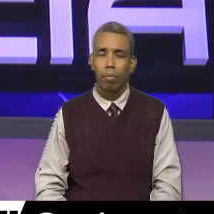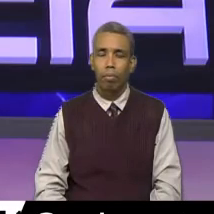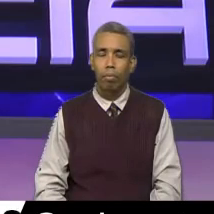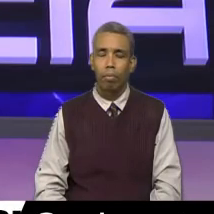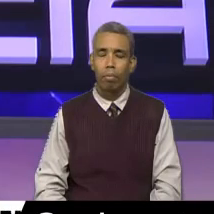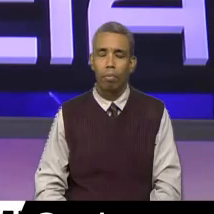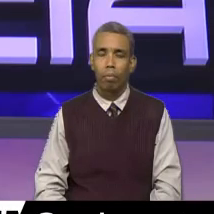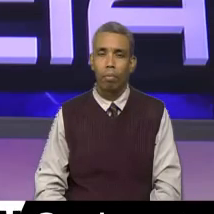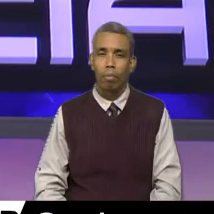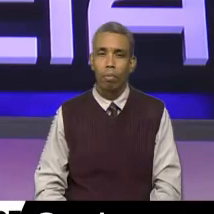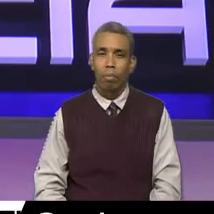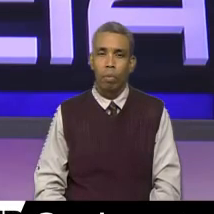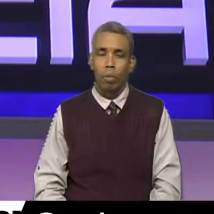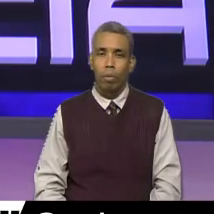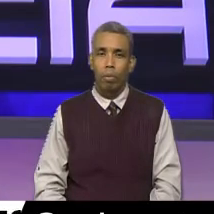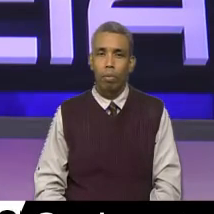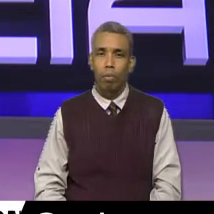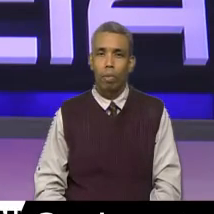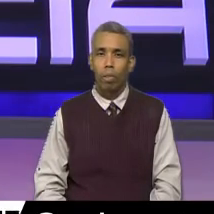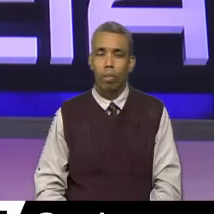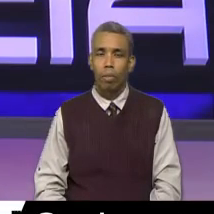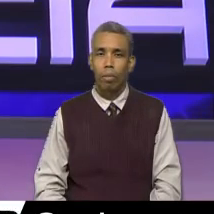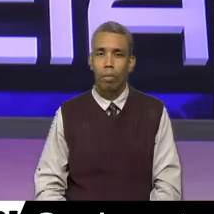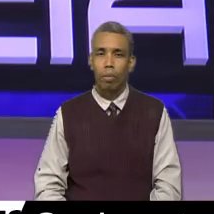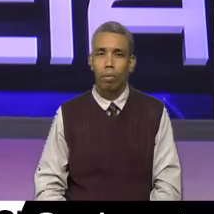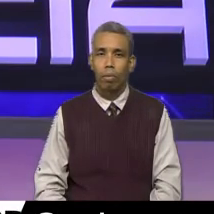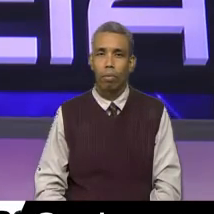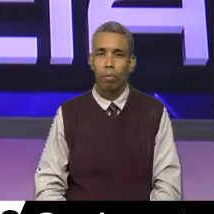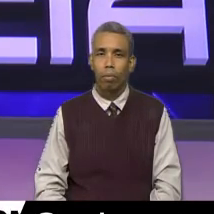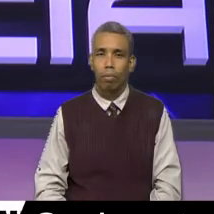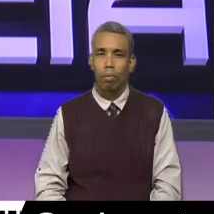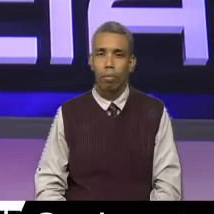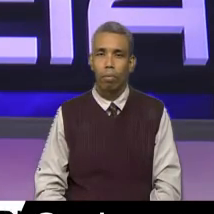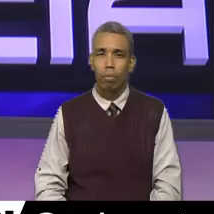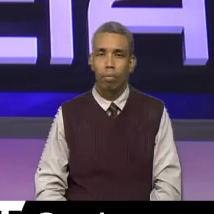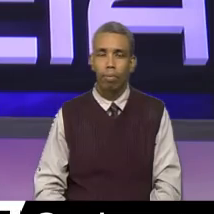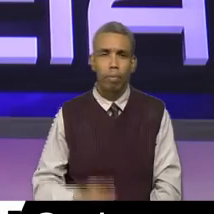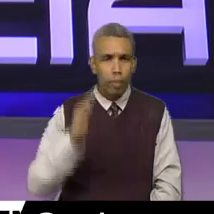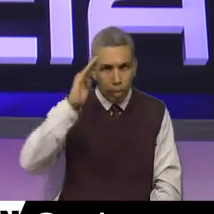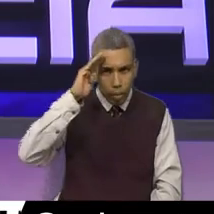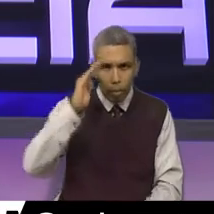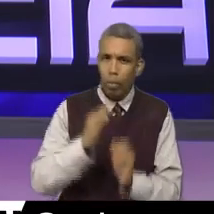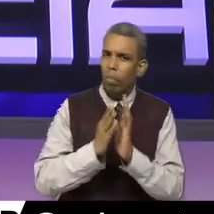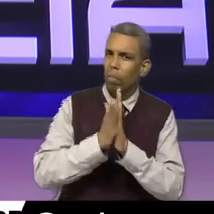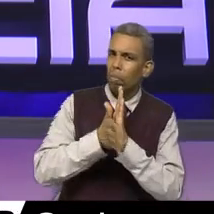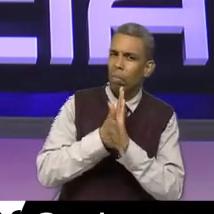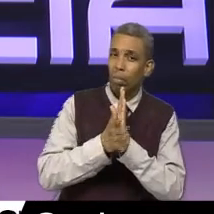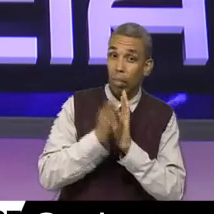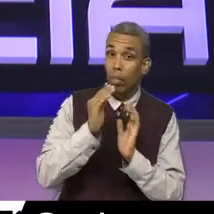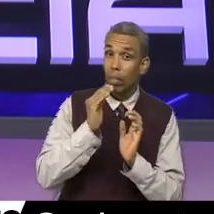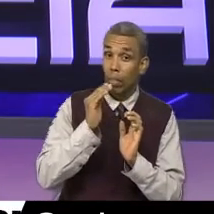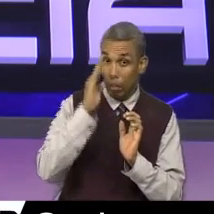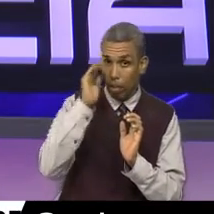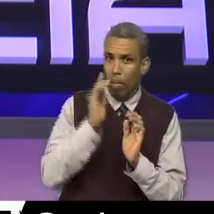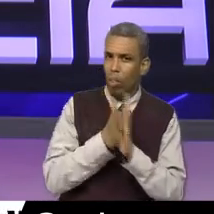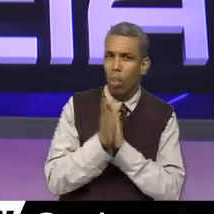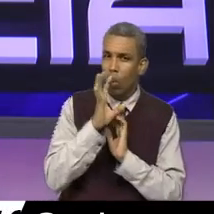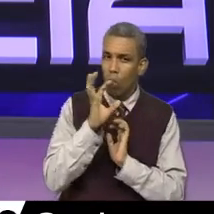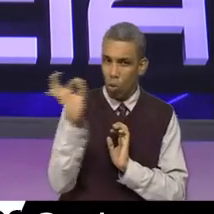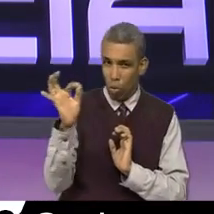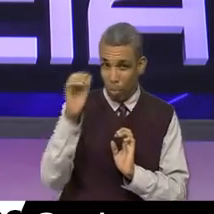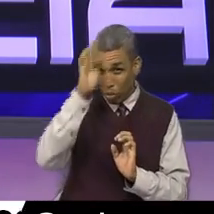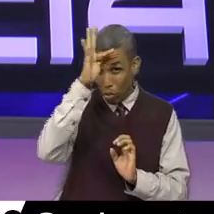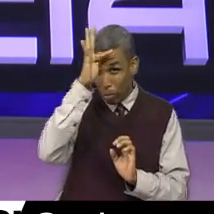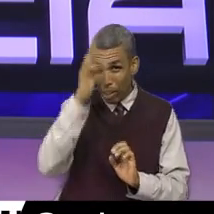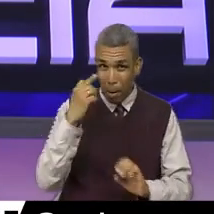Por su parte, las autoridades entregaron un reporte del hombre que resultó herido y que fue identificado como Omar Medina. Las autoridades